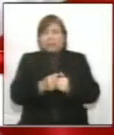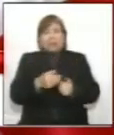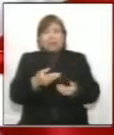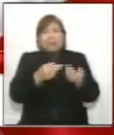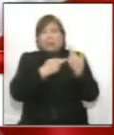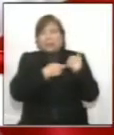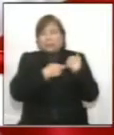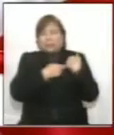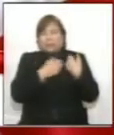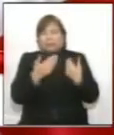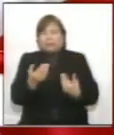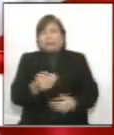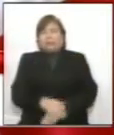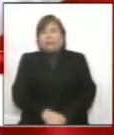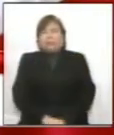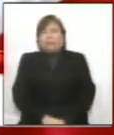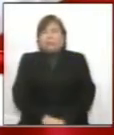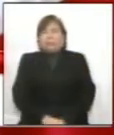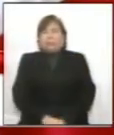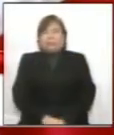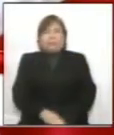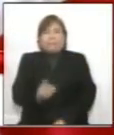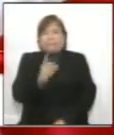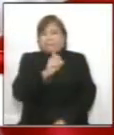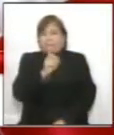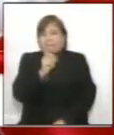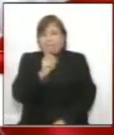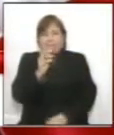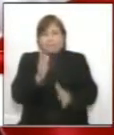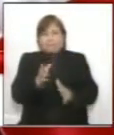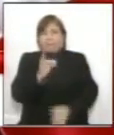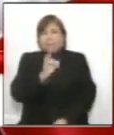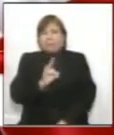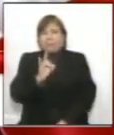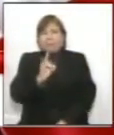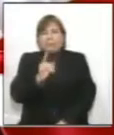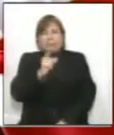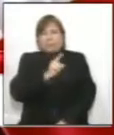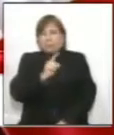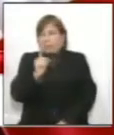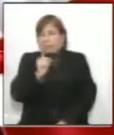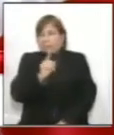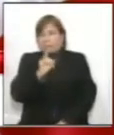por el país. No dejamos que nos utilicen, no dejemos ser utilizados.